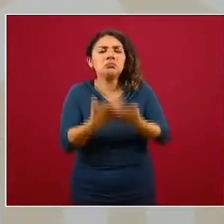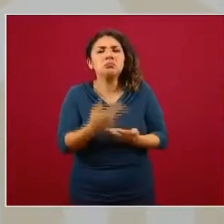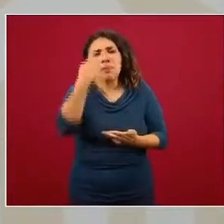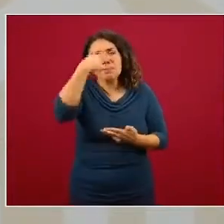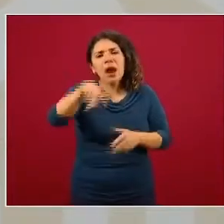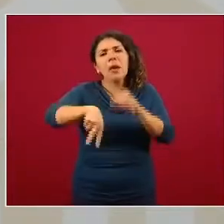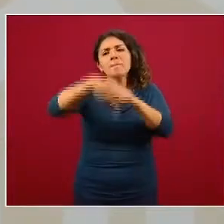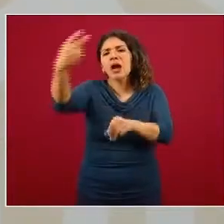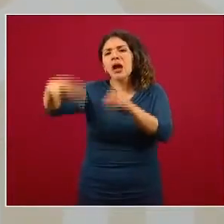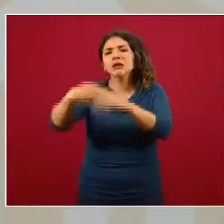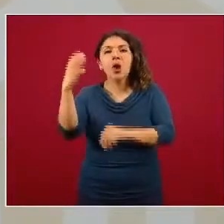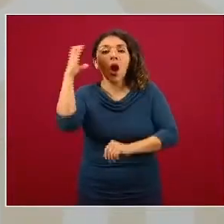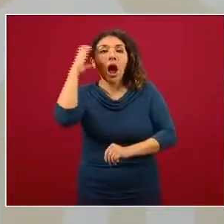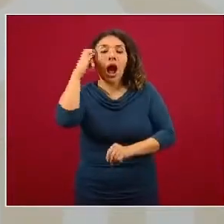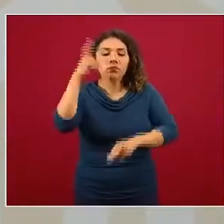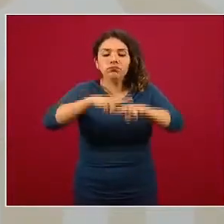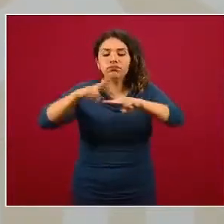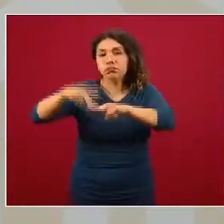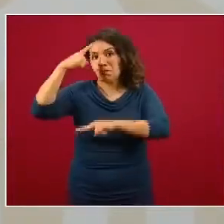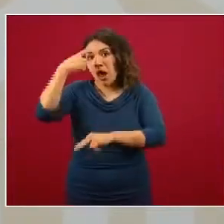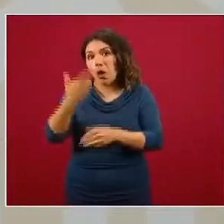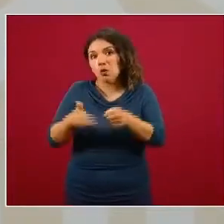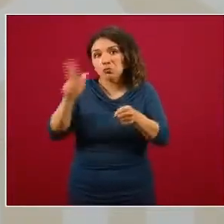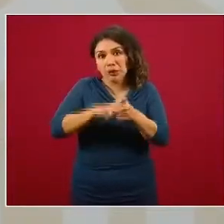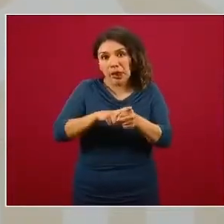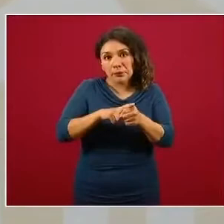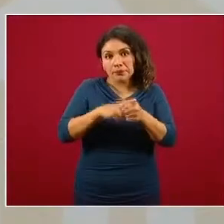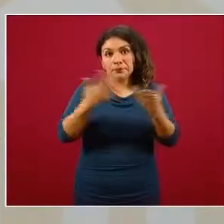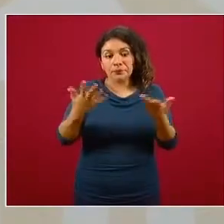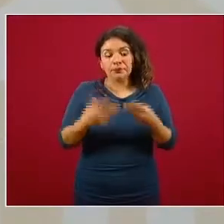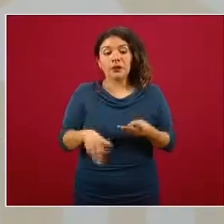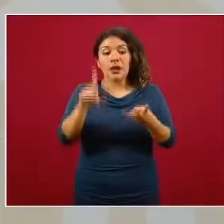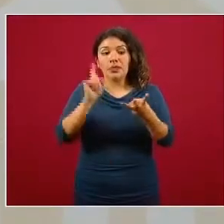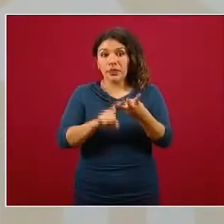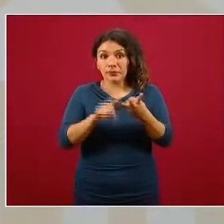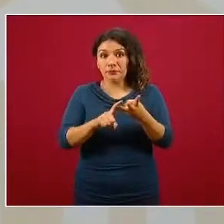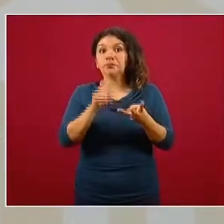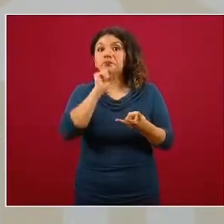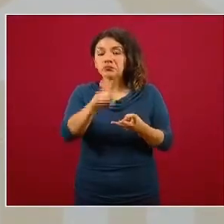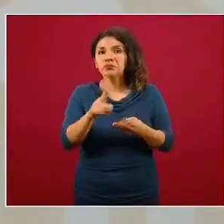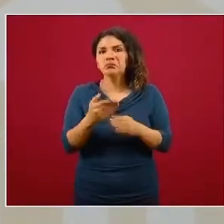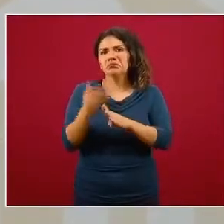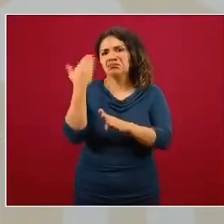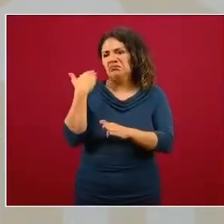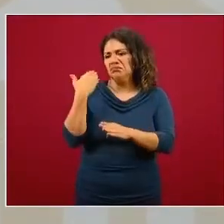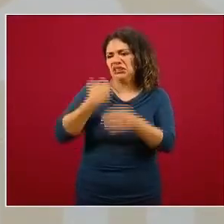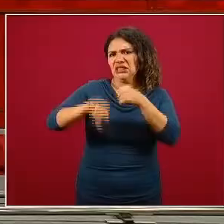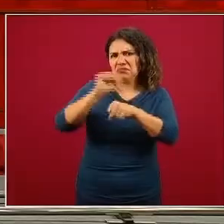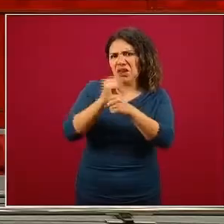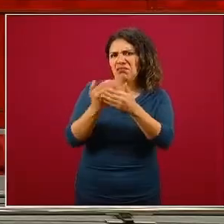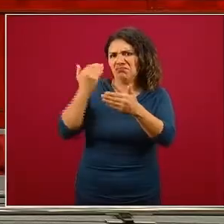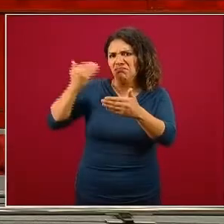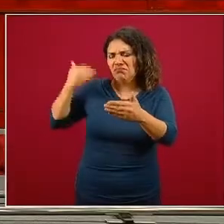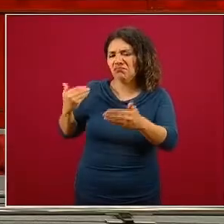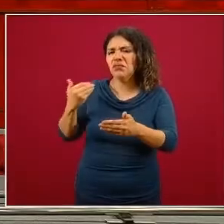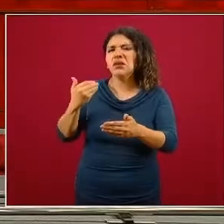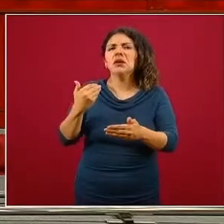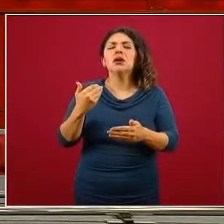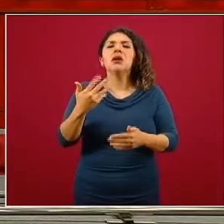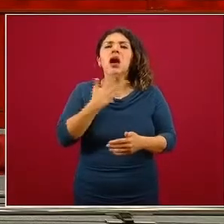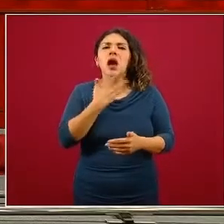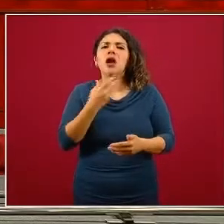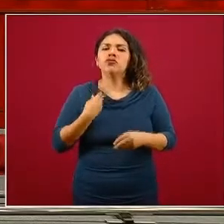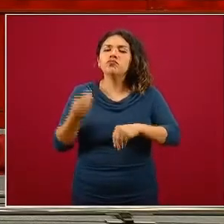de disponibilidad de camas hospitalarias. Tercero, hemos incorporado ya desde hace varias semanas, un par de